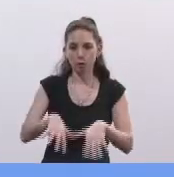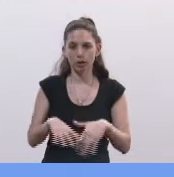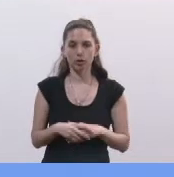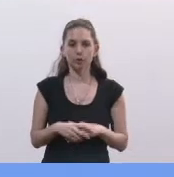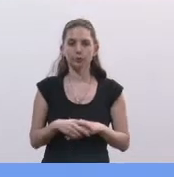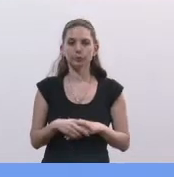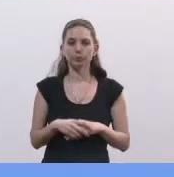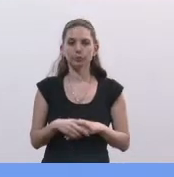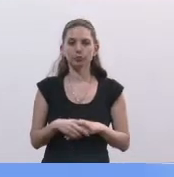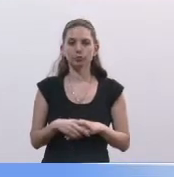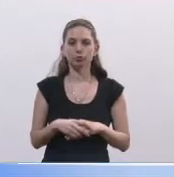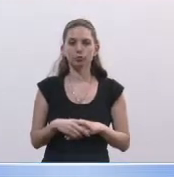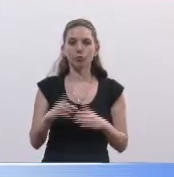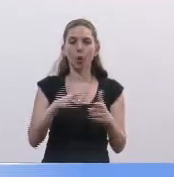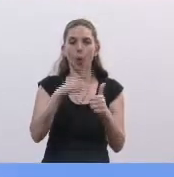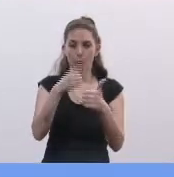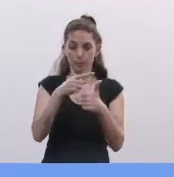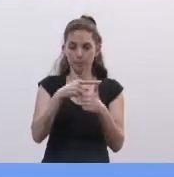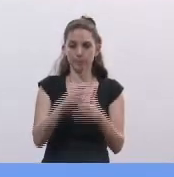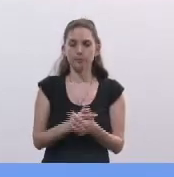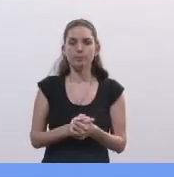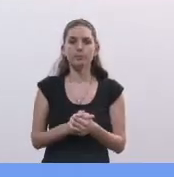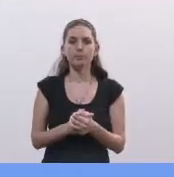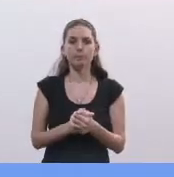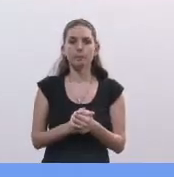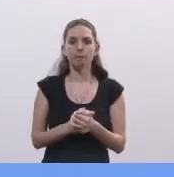proyecto. Una decía,